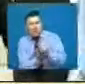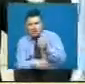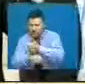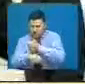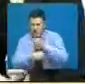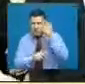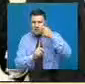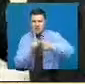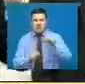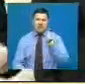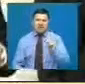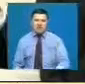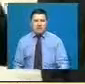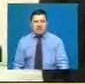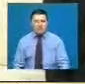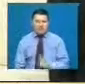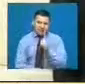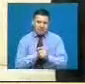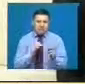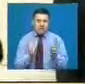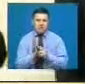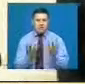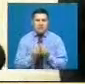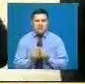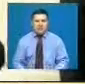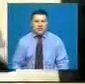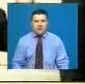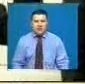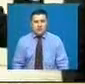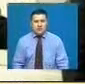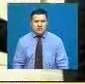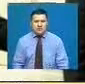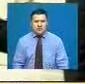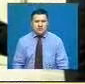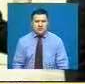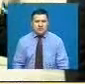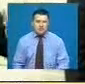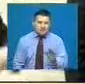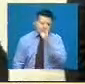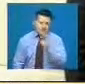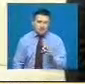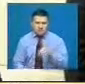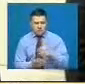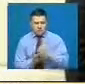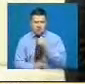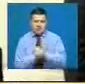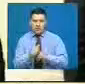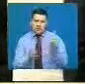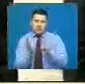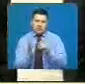del mes de febrero del año 2009 para poder repartir un porcentaje más alto de las utilidades del año